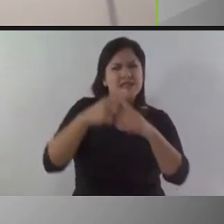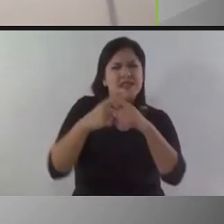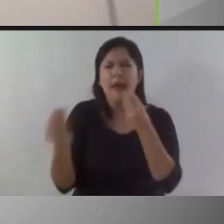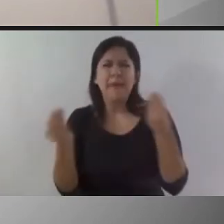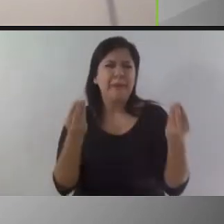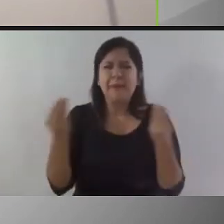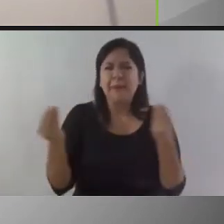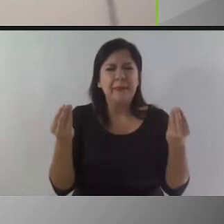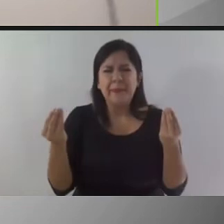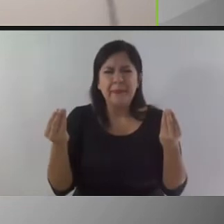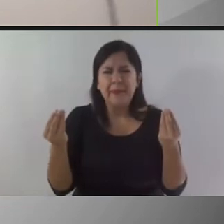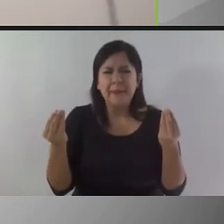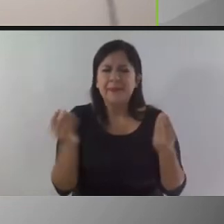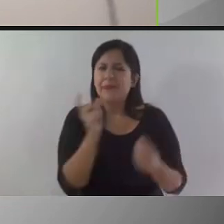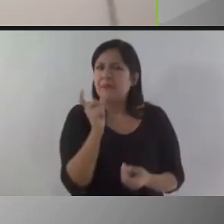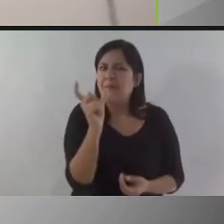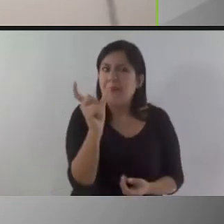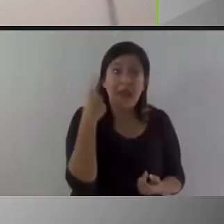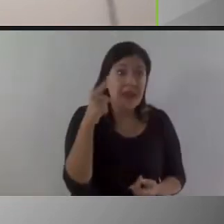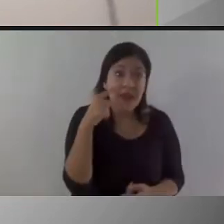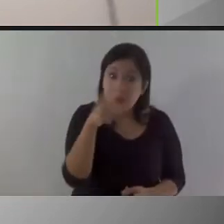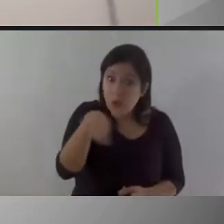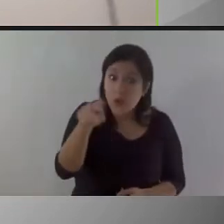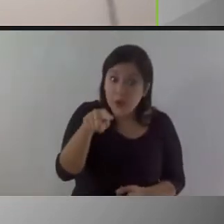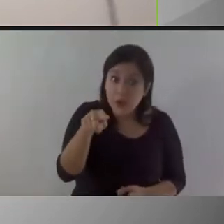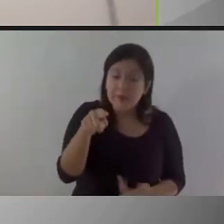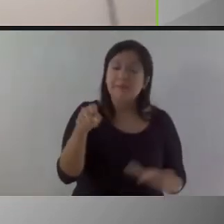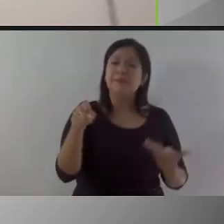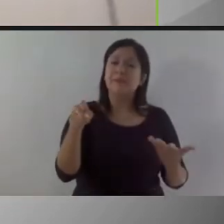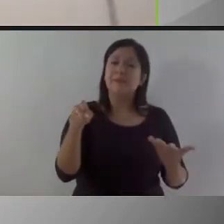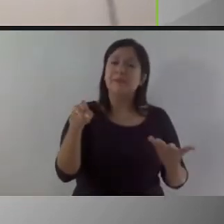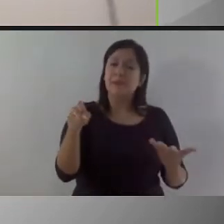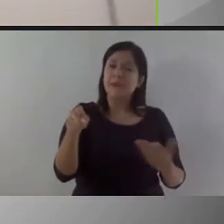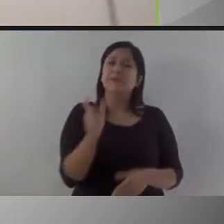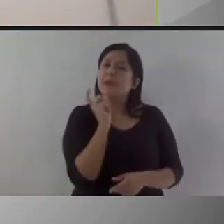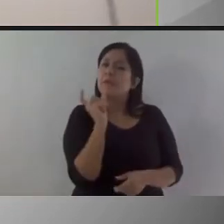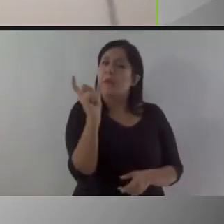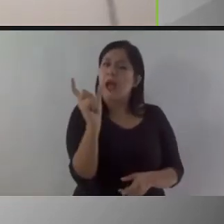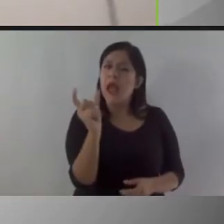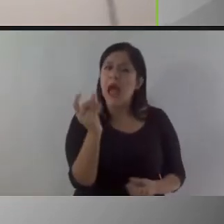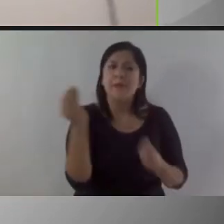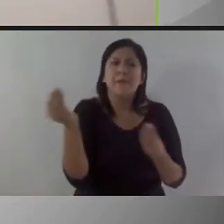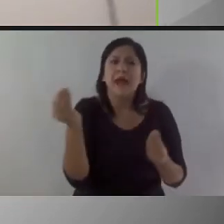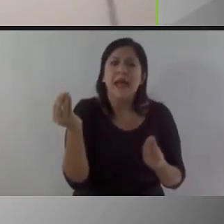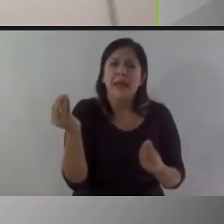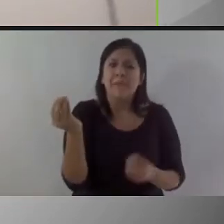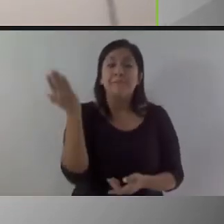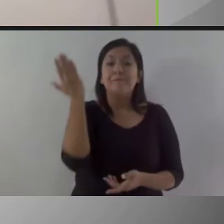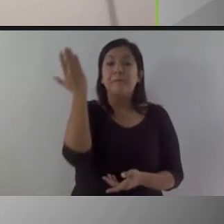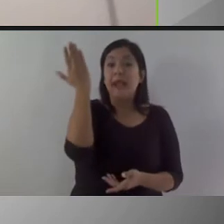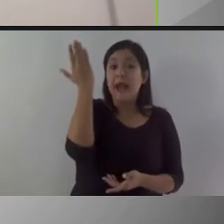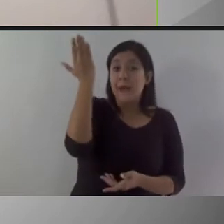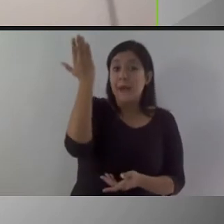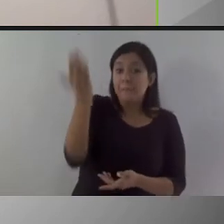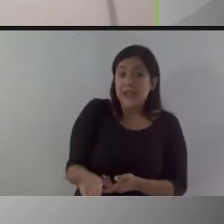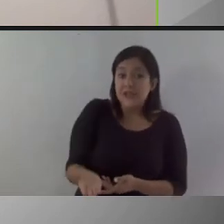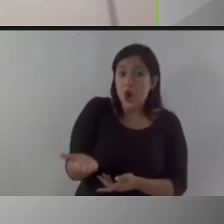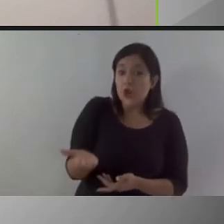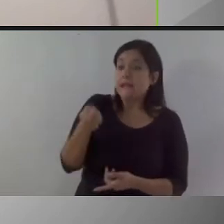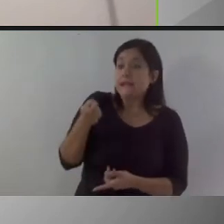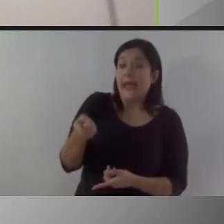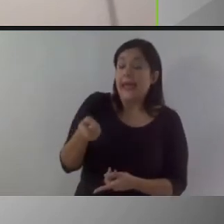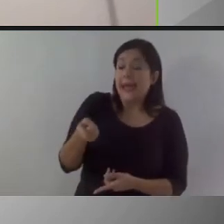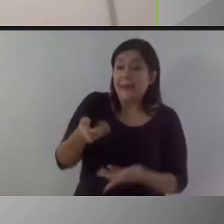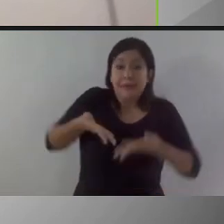intersex es un término que se usa para denominar a las personas que